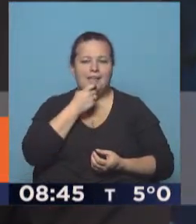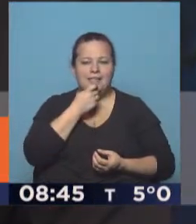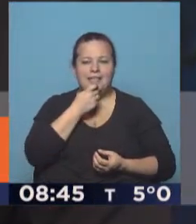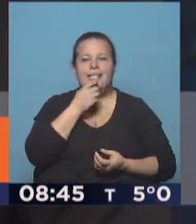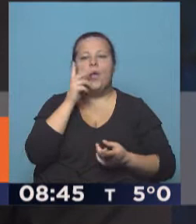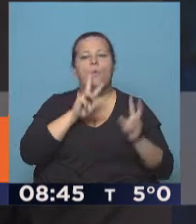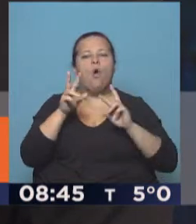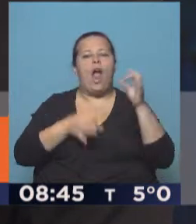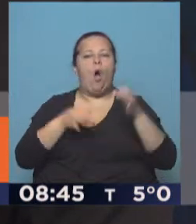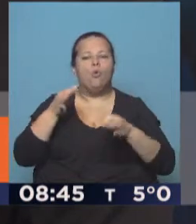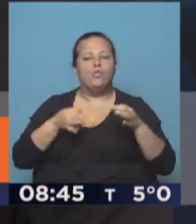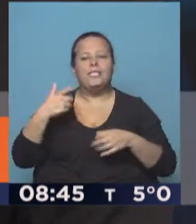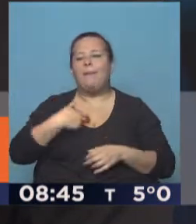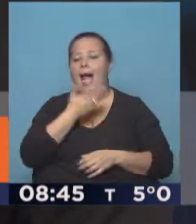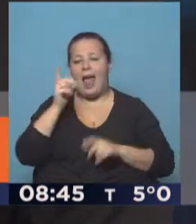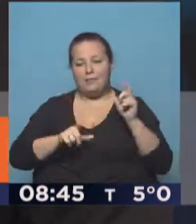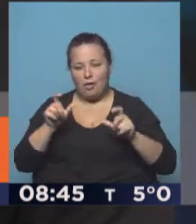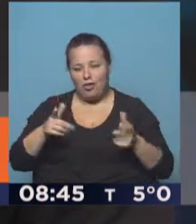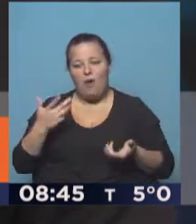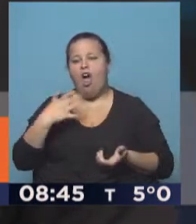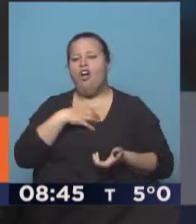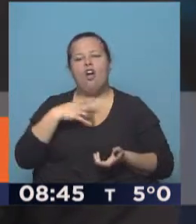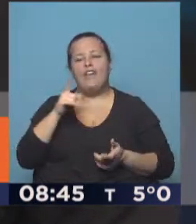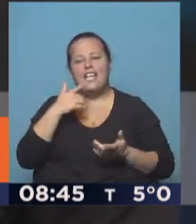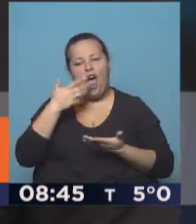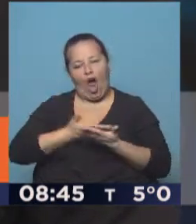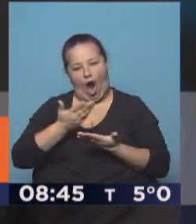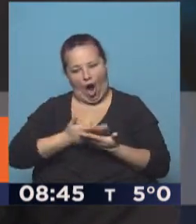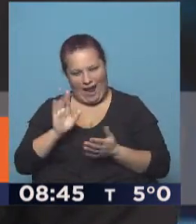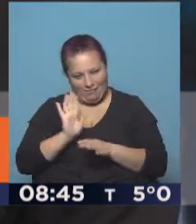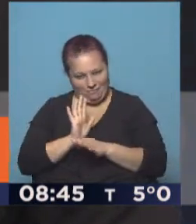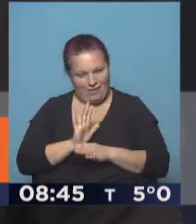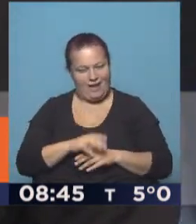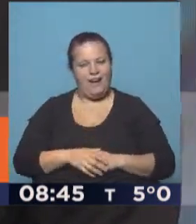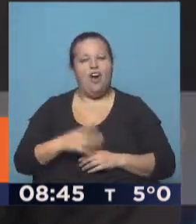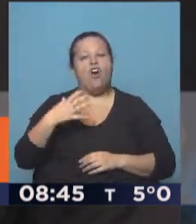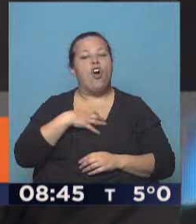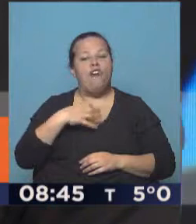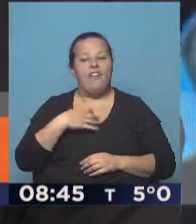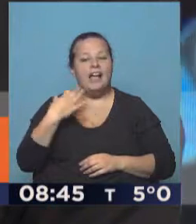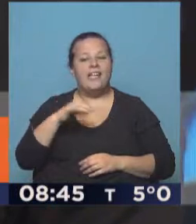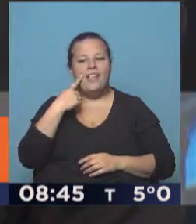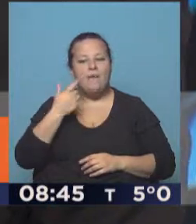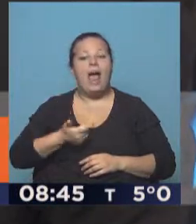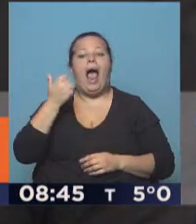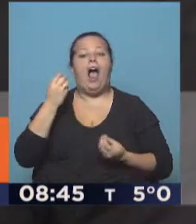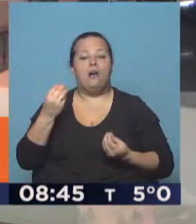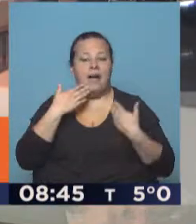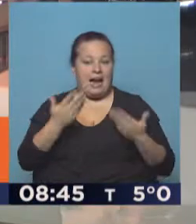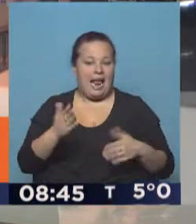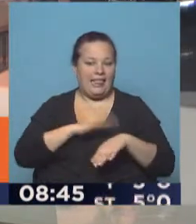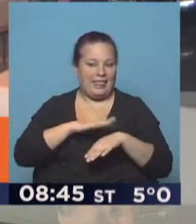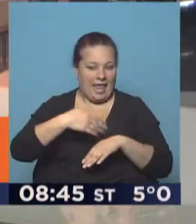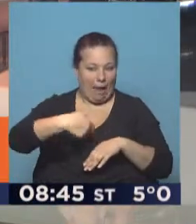impartir justicia para una sociedad? Porque la confianza no se mide en fojas. No. La confianza se gana a través del